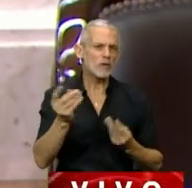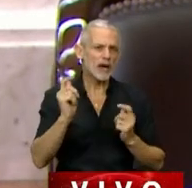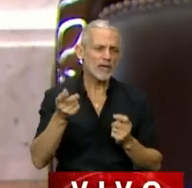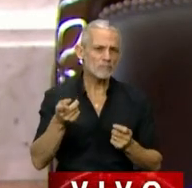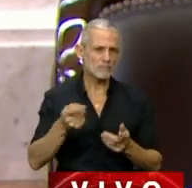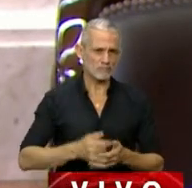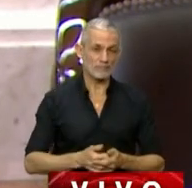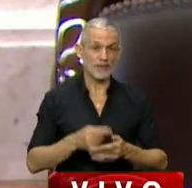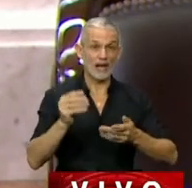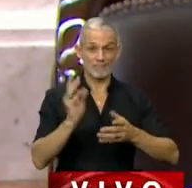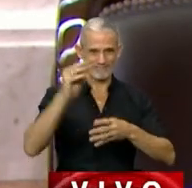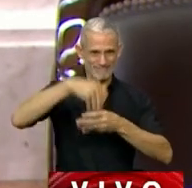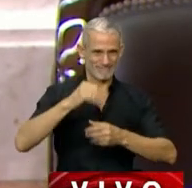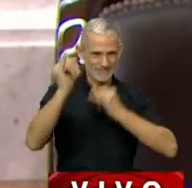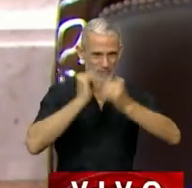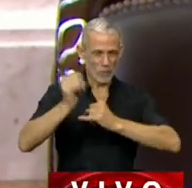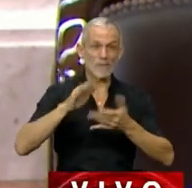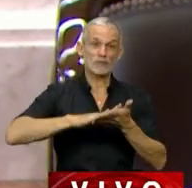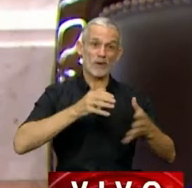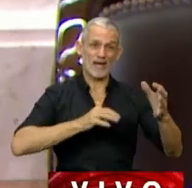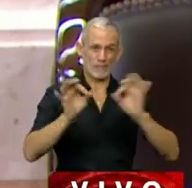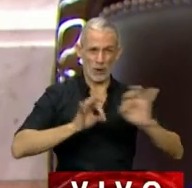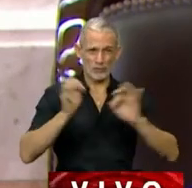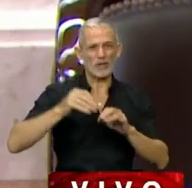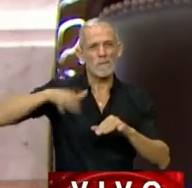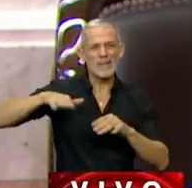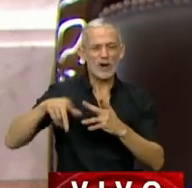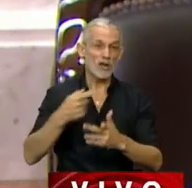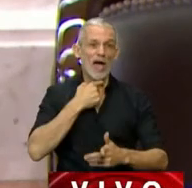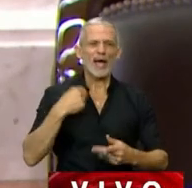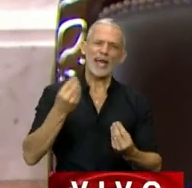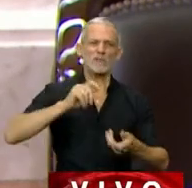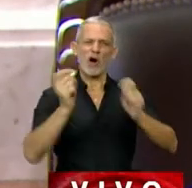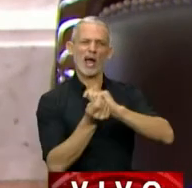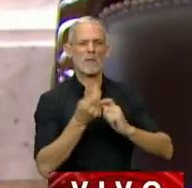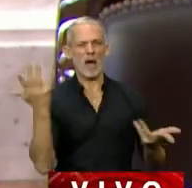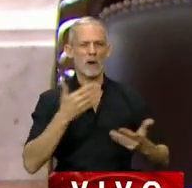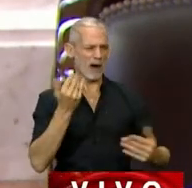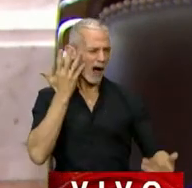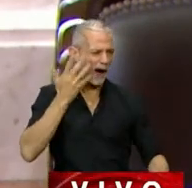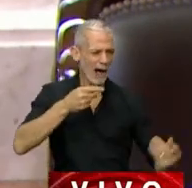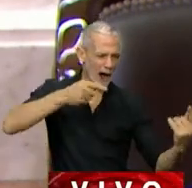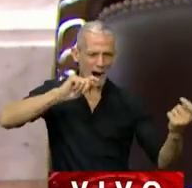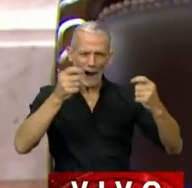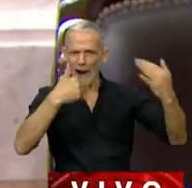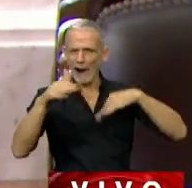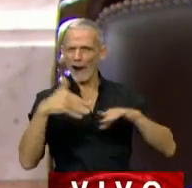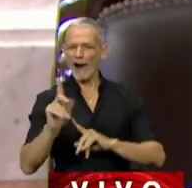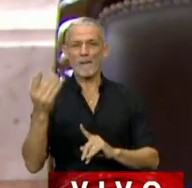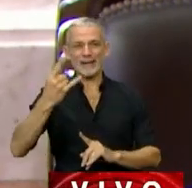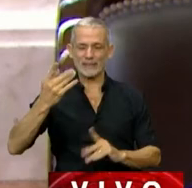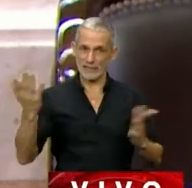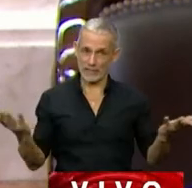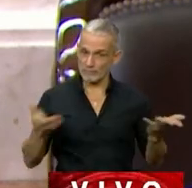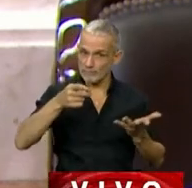para terminar le quiero responder al miembro informante del proyecto, la minoría, cuando dijo que queremos cambiar gato por liebre. La verdad, el